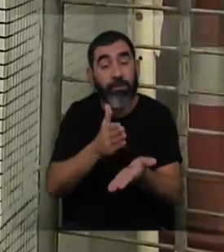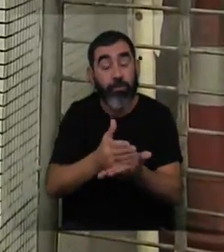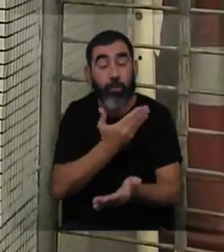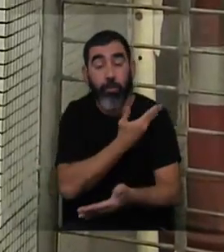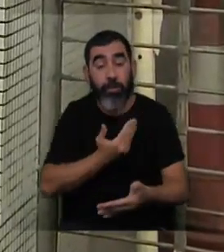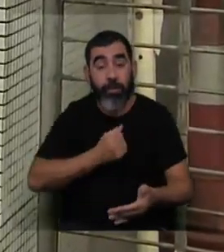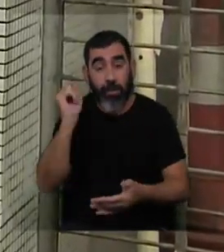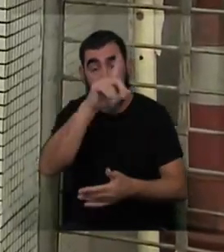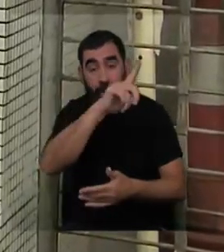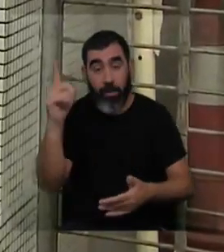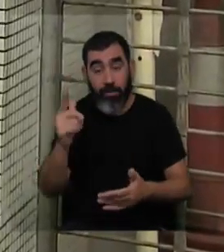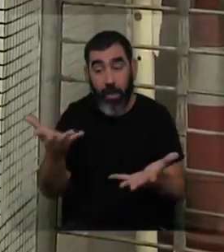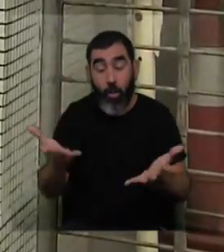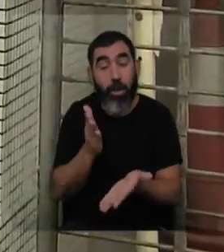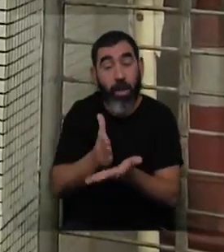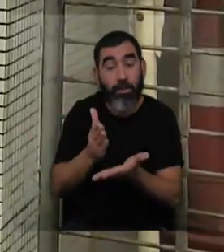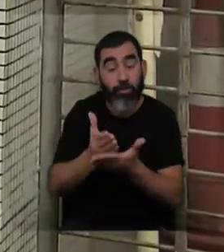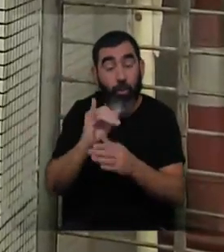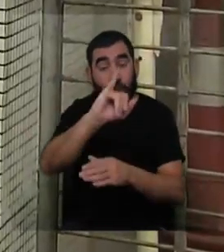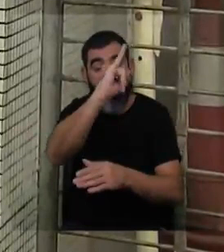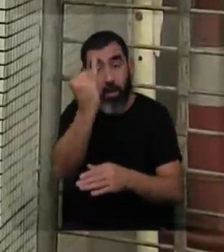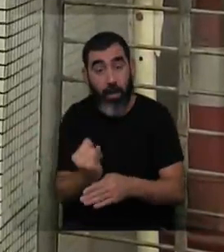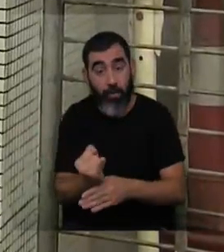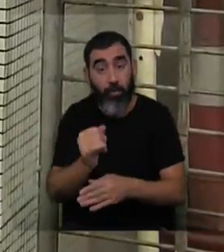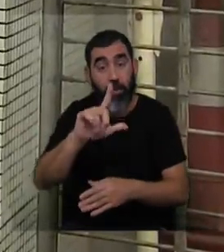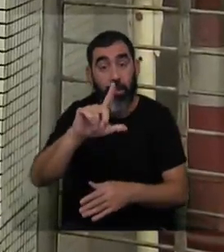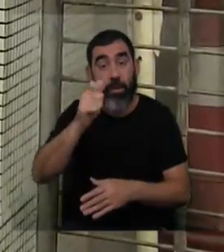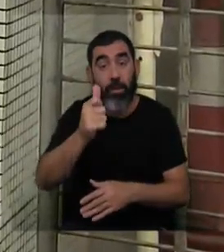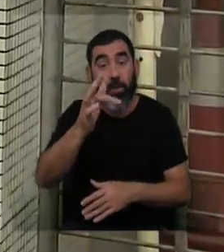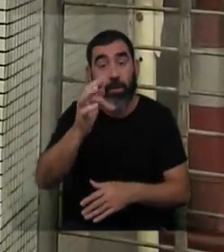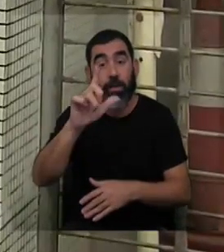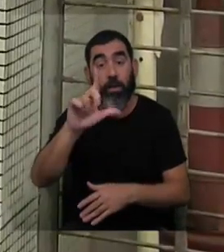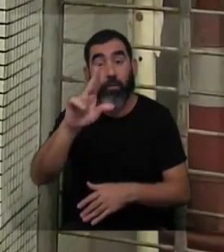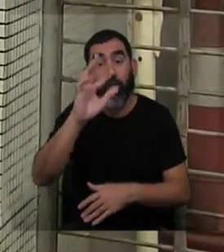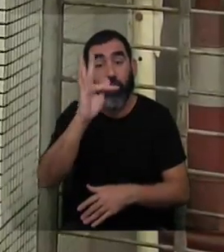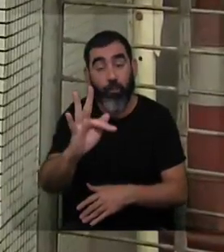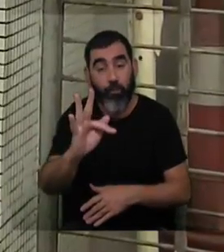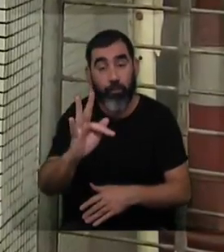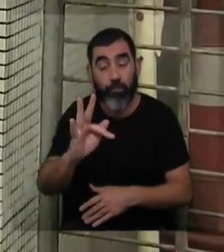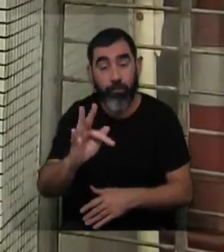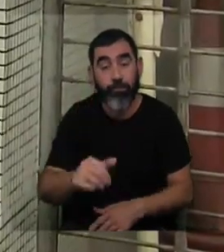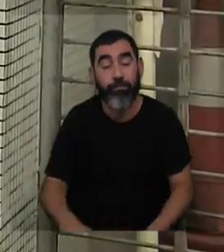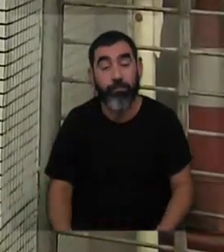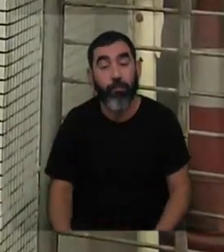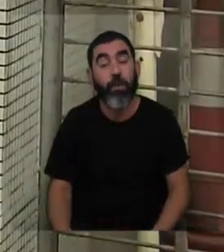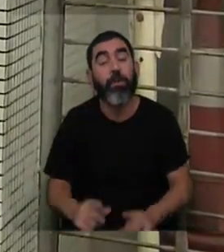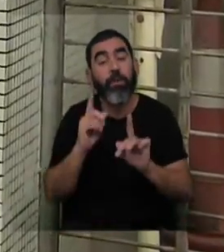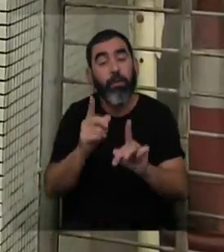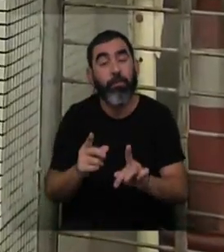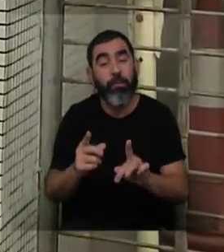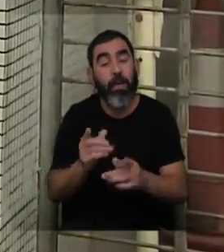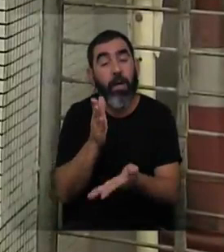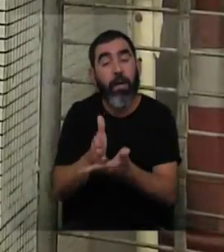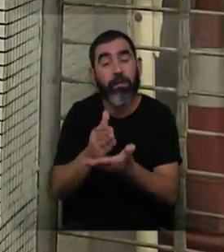presidente Luis Lacalle Pou y actual asesor del precandidato nacionalista Álvaro Delgado, estamos hablando del publicista La Fluff, que también asesoró